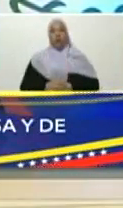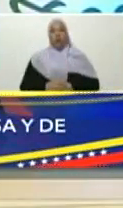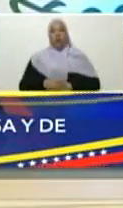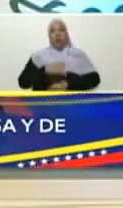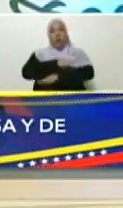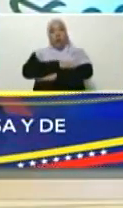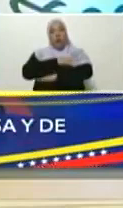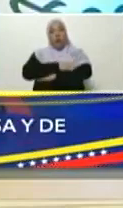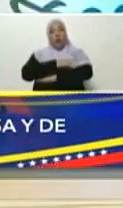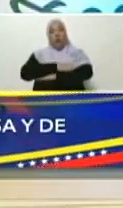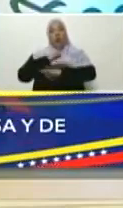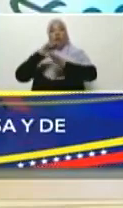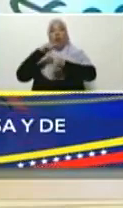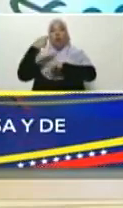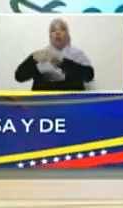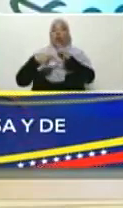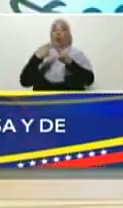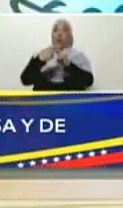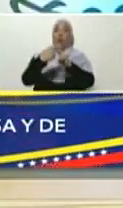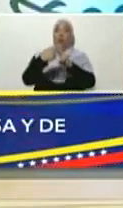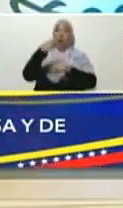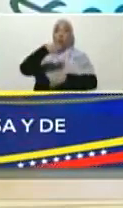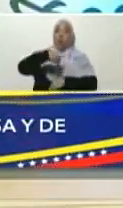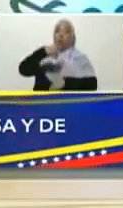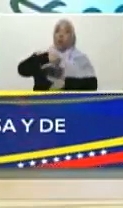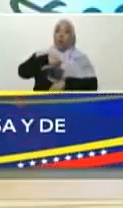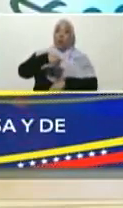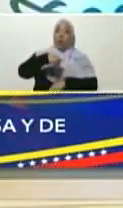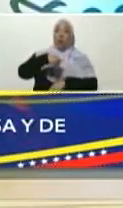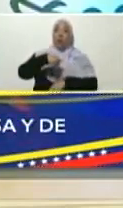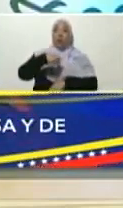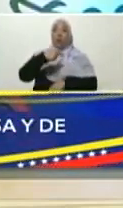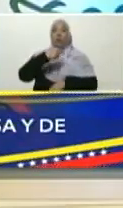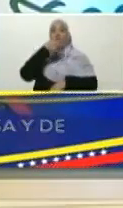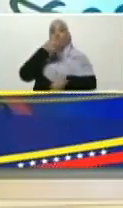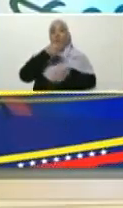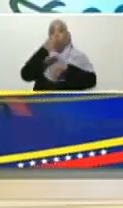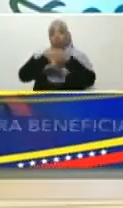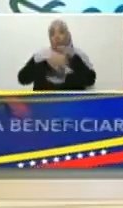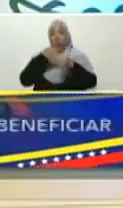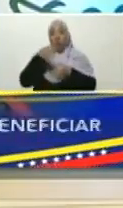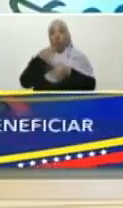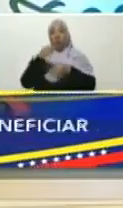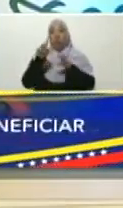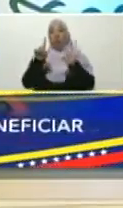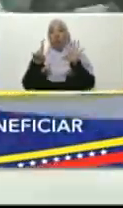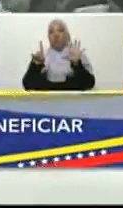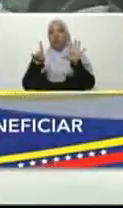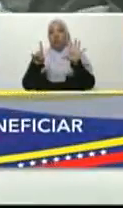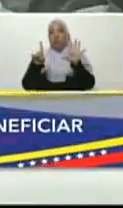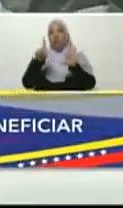de la humanidad, porque hoy se cumplen, como lo hemos conversado, primer ministro, 6 años